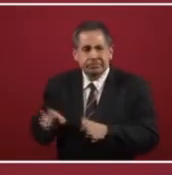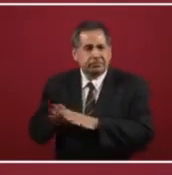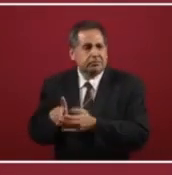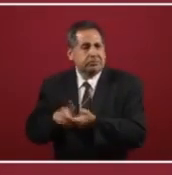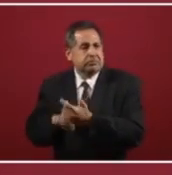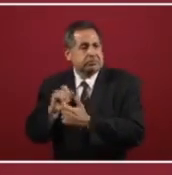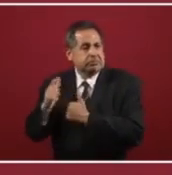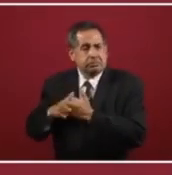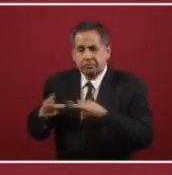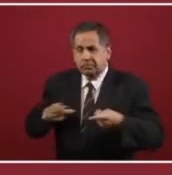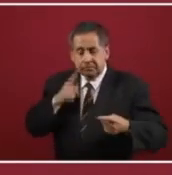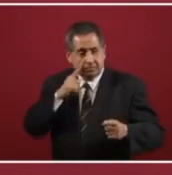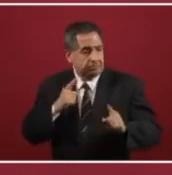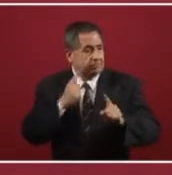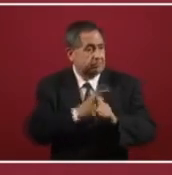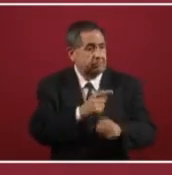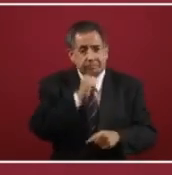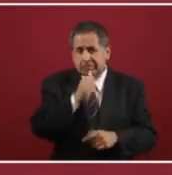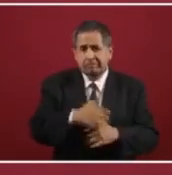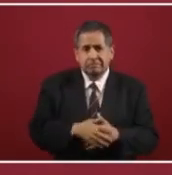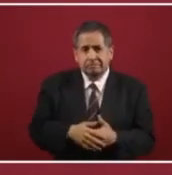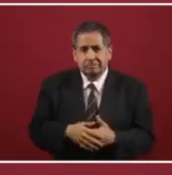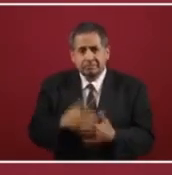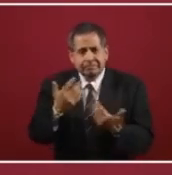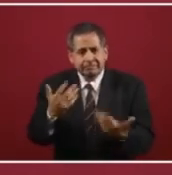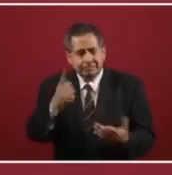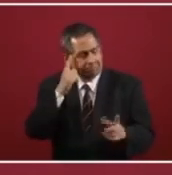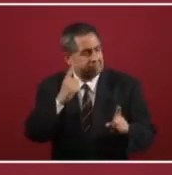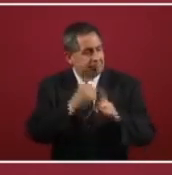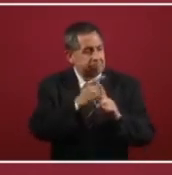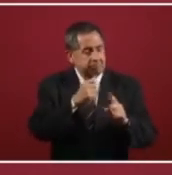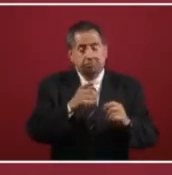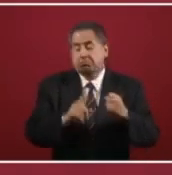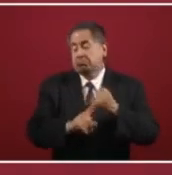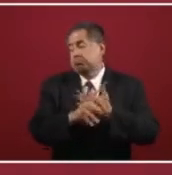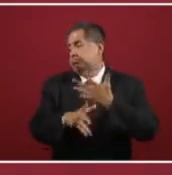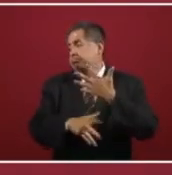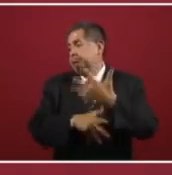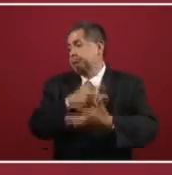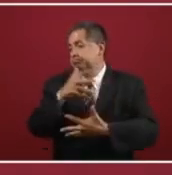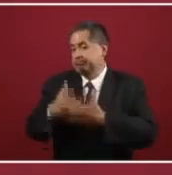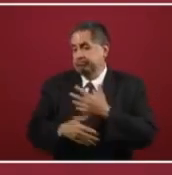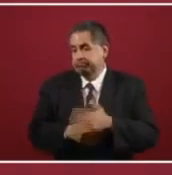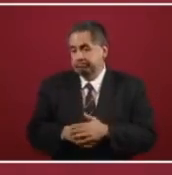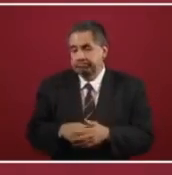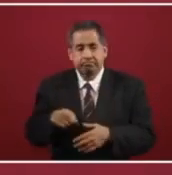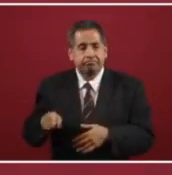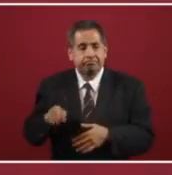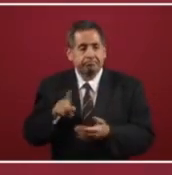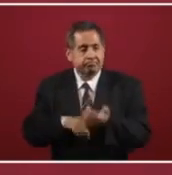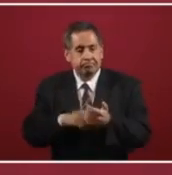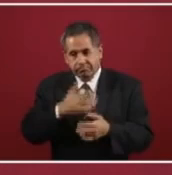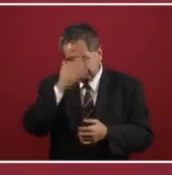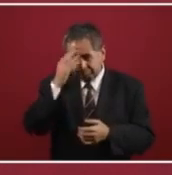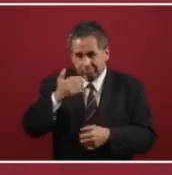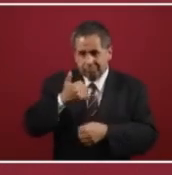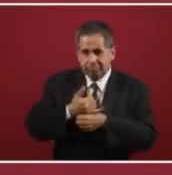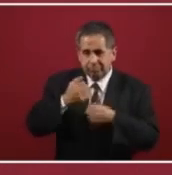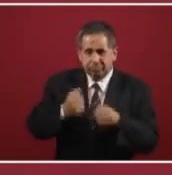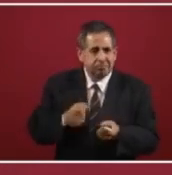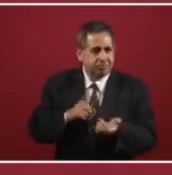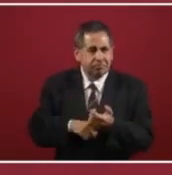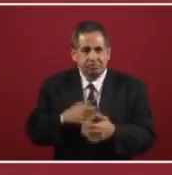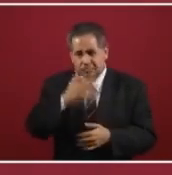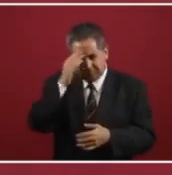elementos, sin saber del porqué de la inseguridad y de la